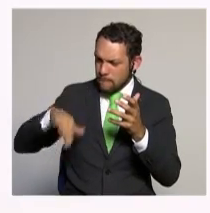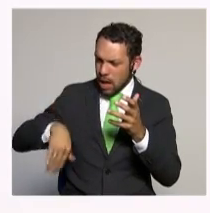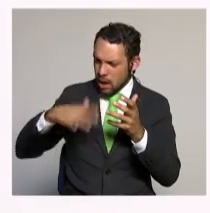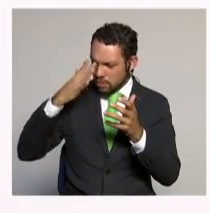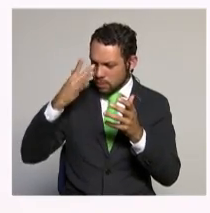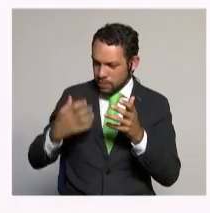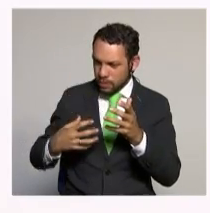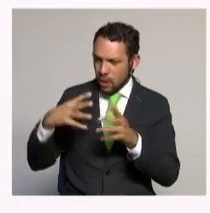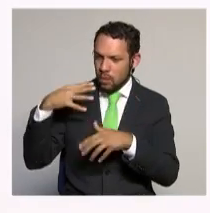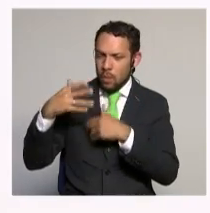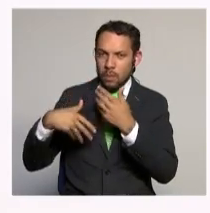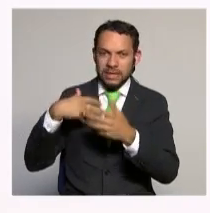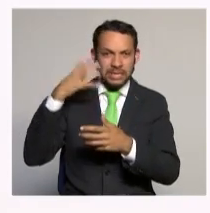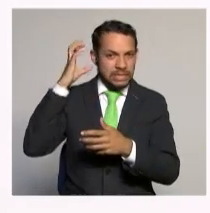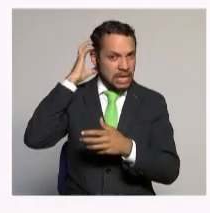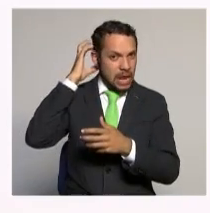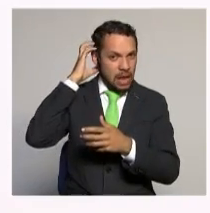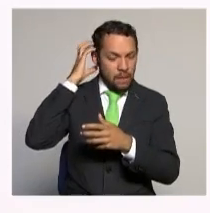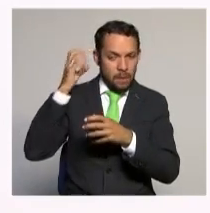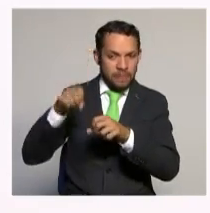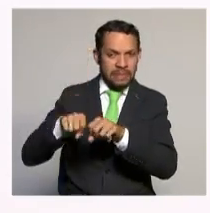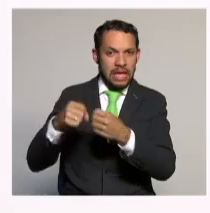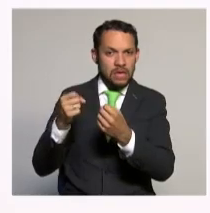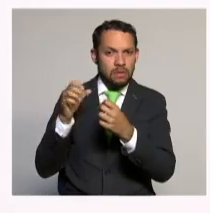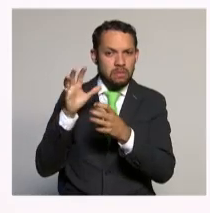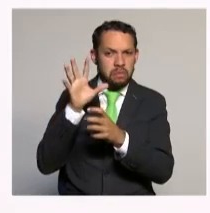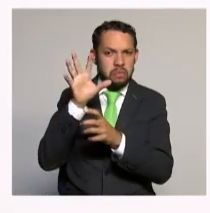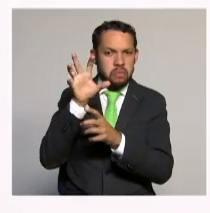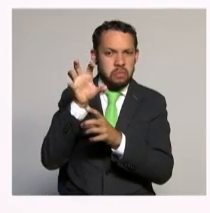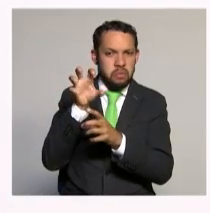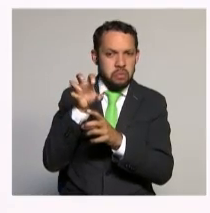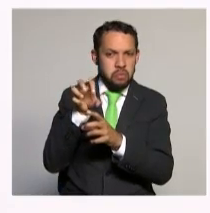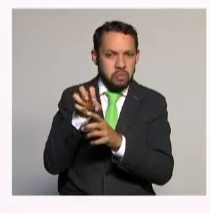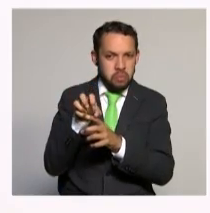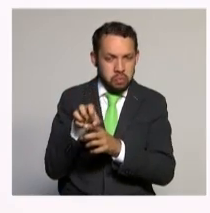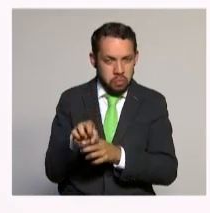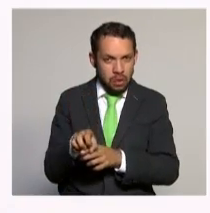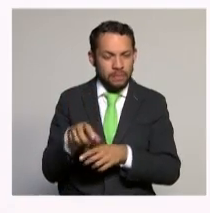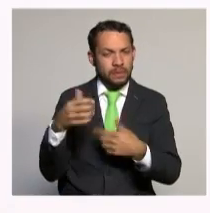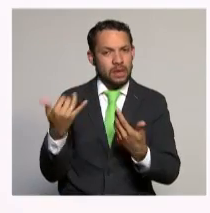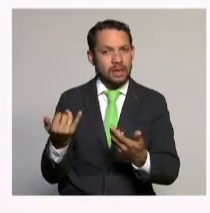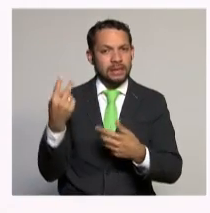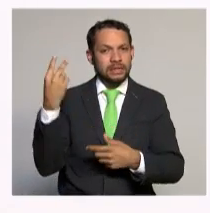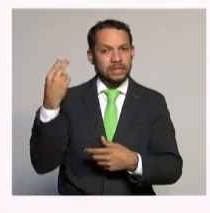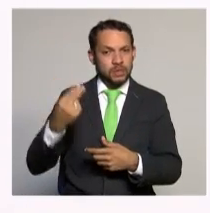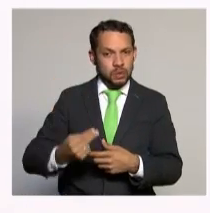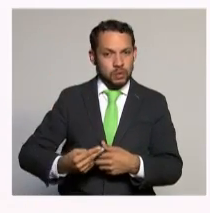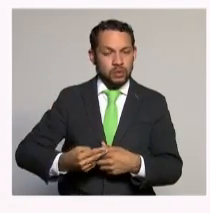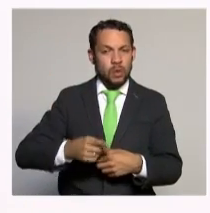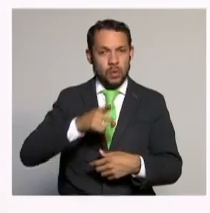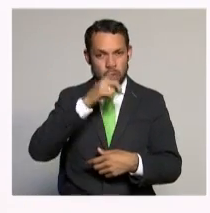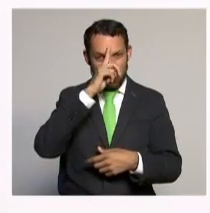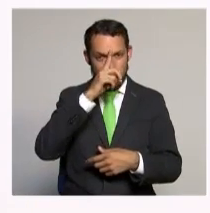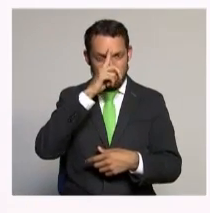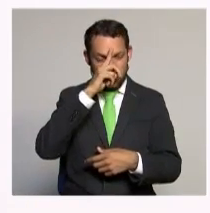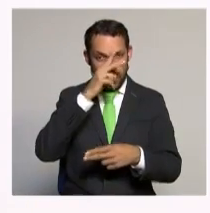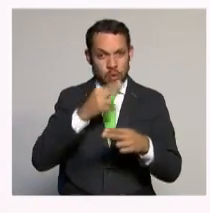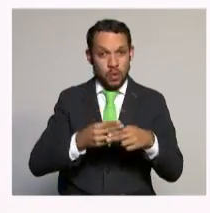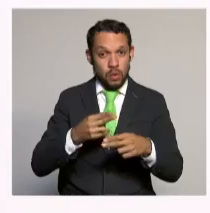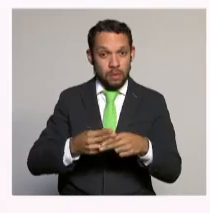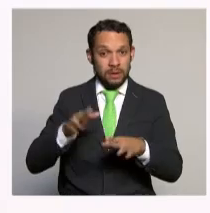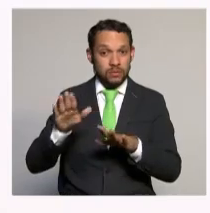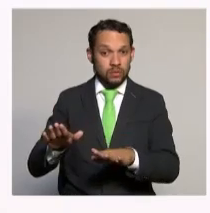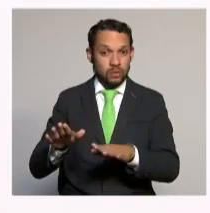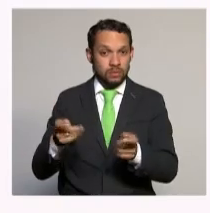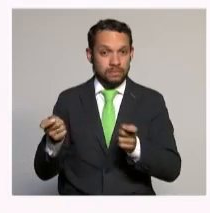estableció como un deterioro cognitivo severo. Y por tradición se utiliza el nombre de este neurólogo que acertó con